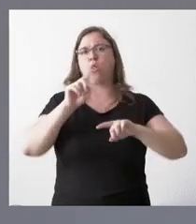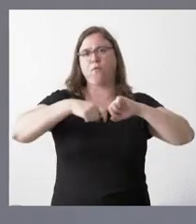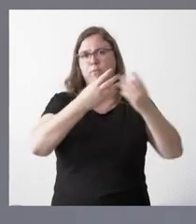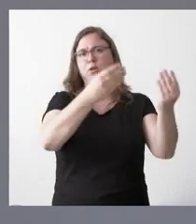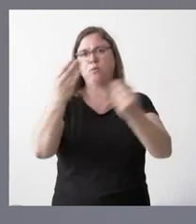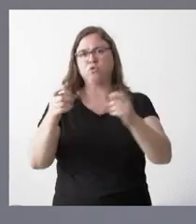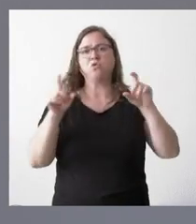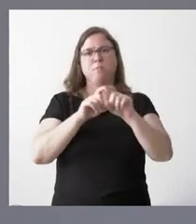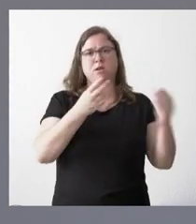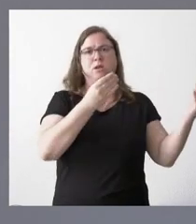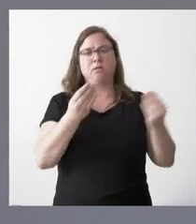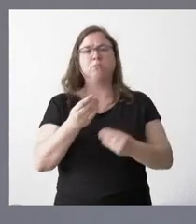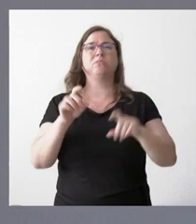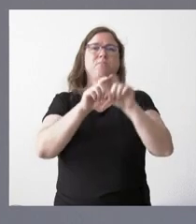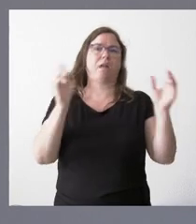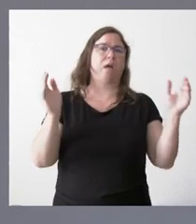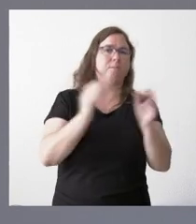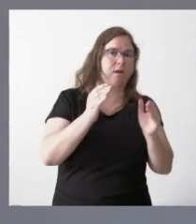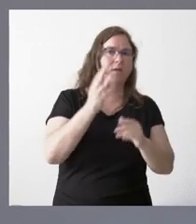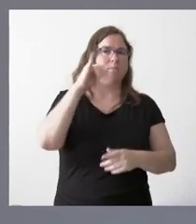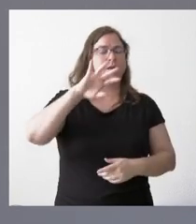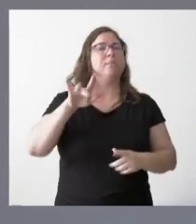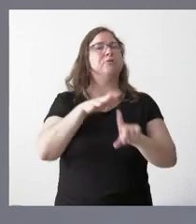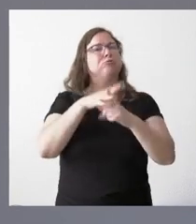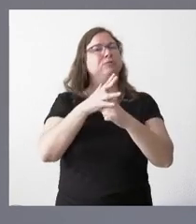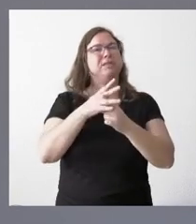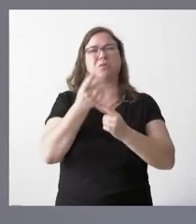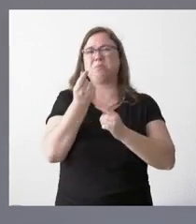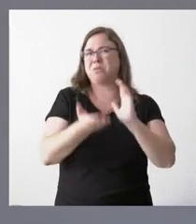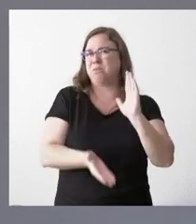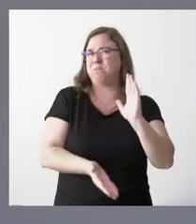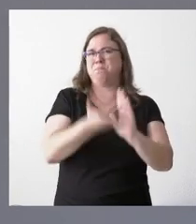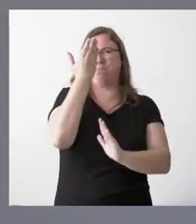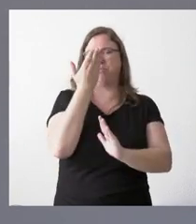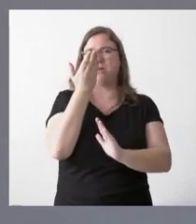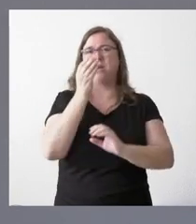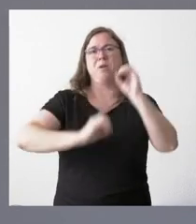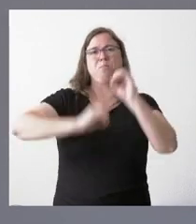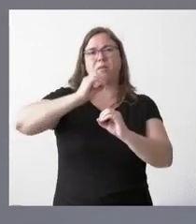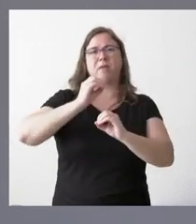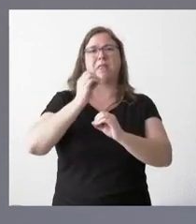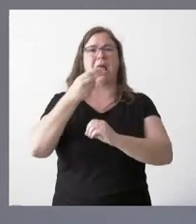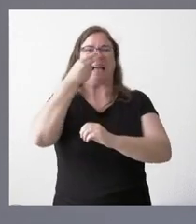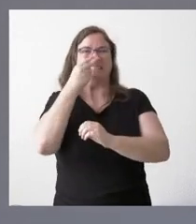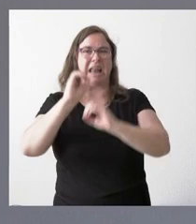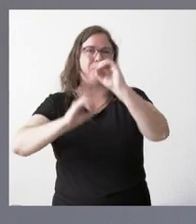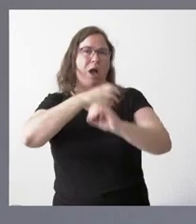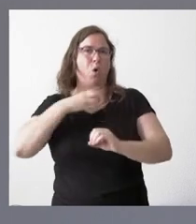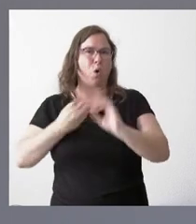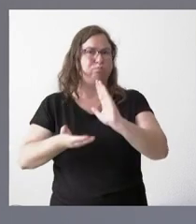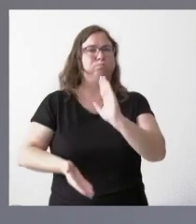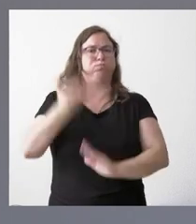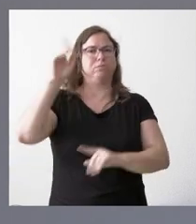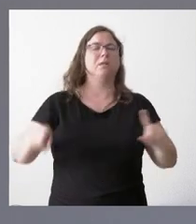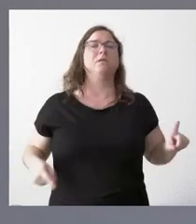muchas empresas, para muchas pymes, en un contexto de alta inflación, de subida de tipos de interés y que además pueden sufrir el impacto